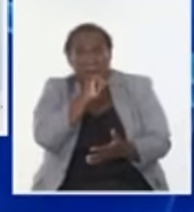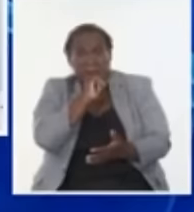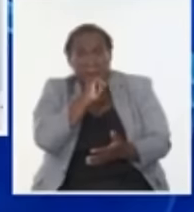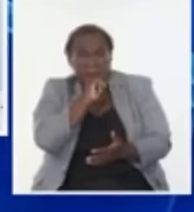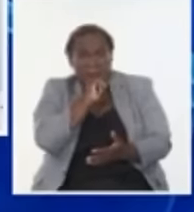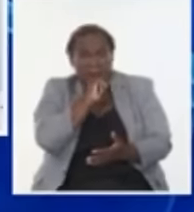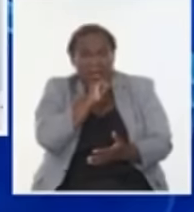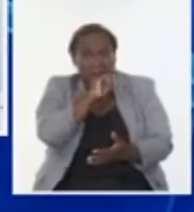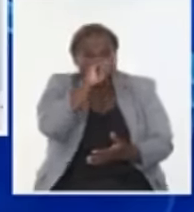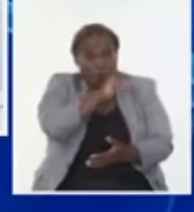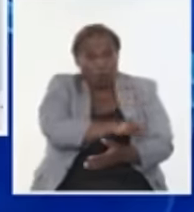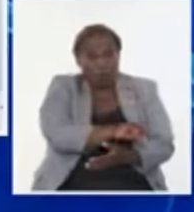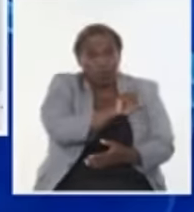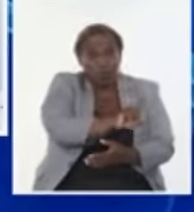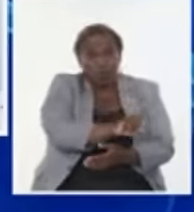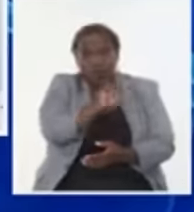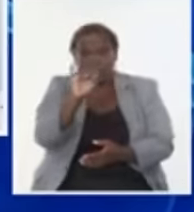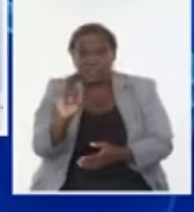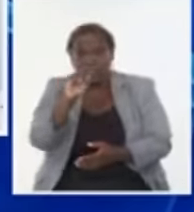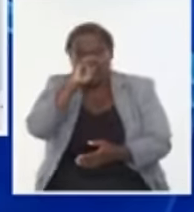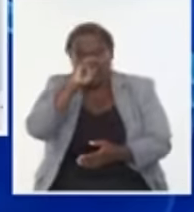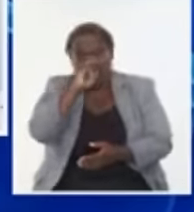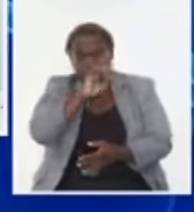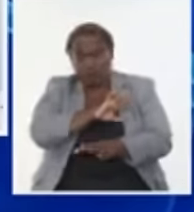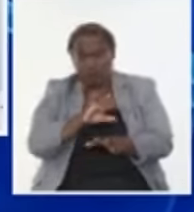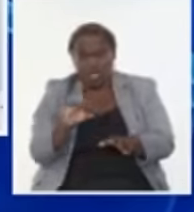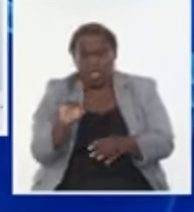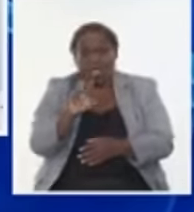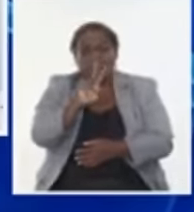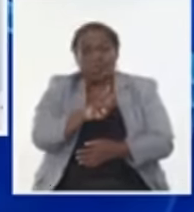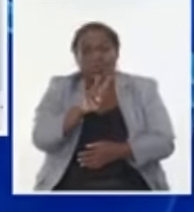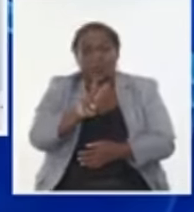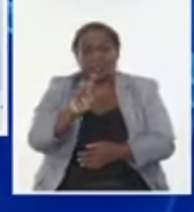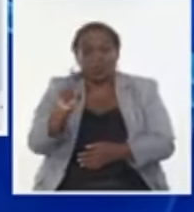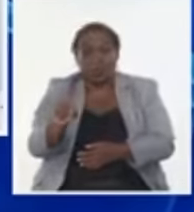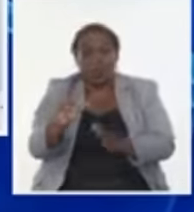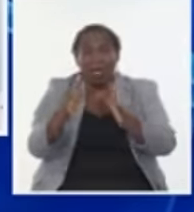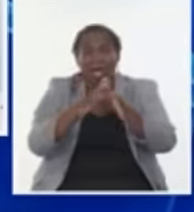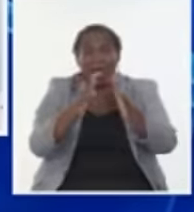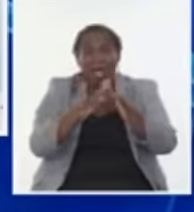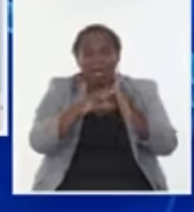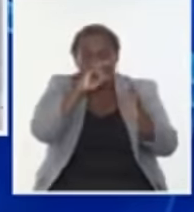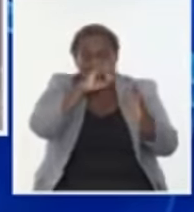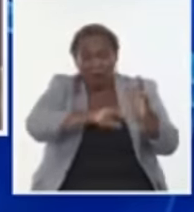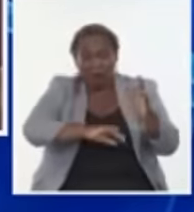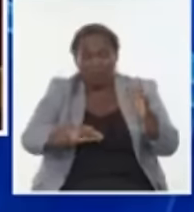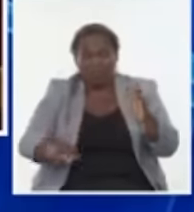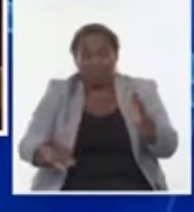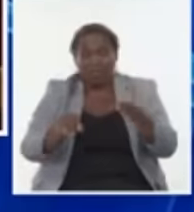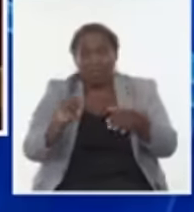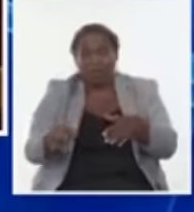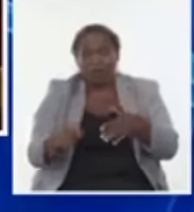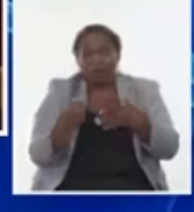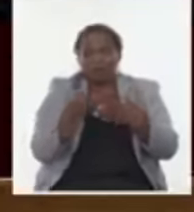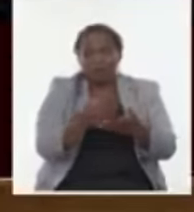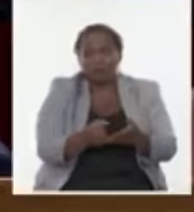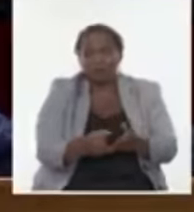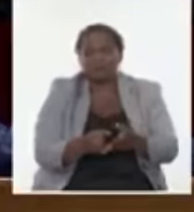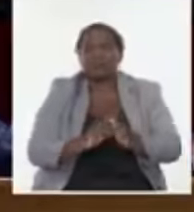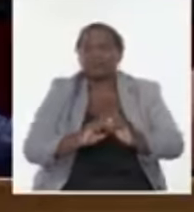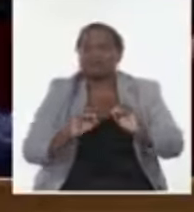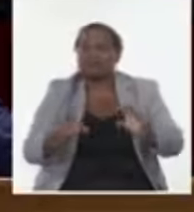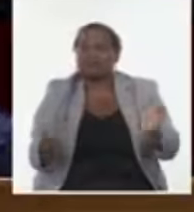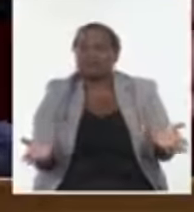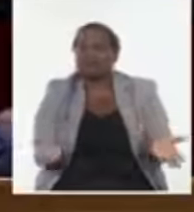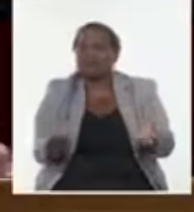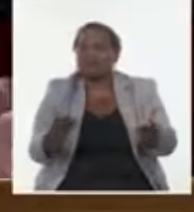años. Ya tenemos 221 casitas infantiles. Estamos apoyando e impulsando mucho esto. Todas